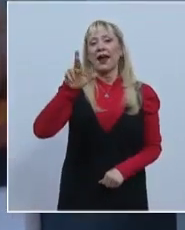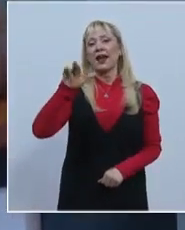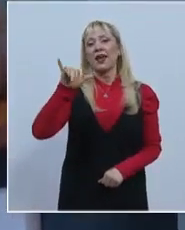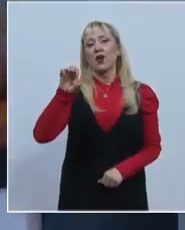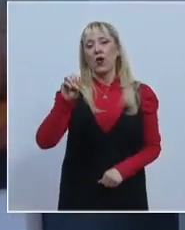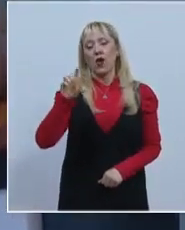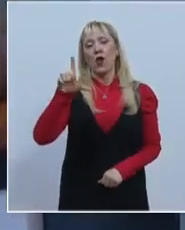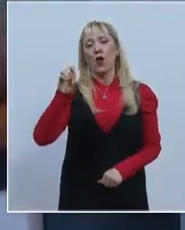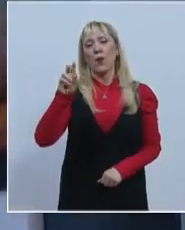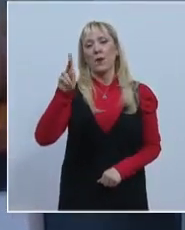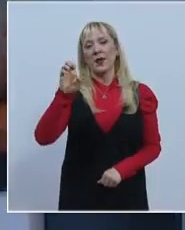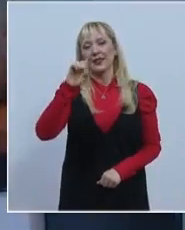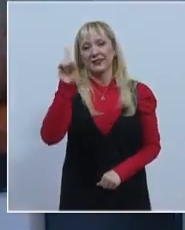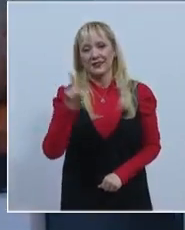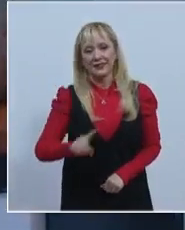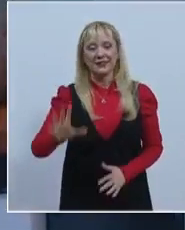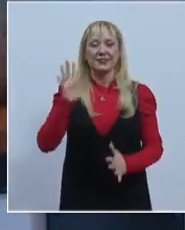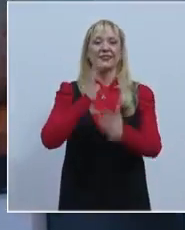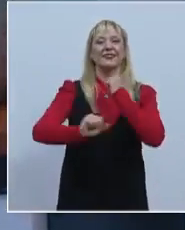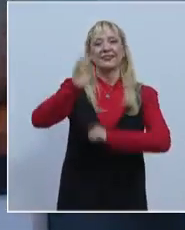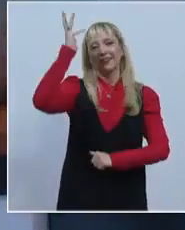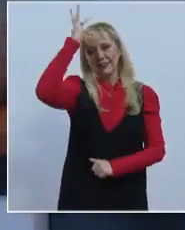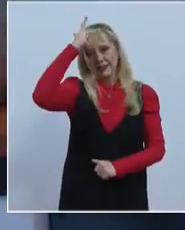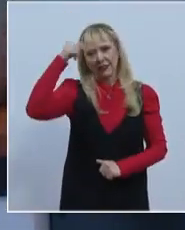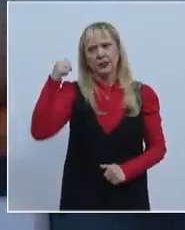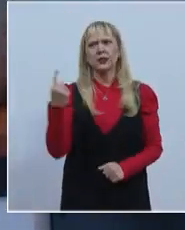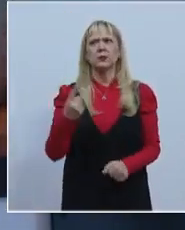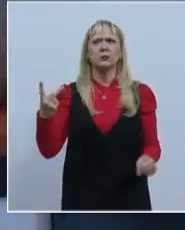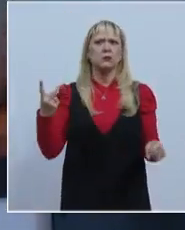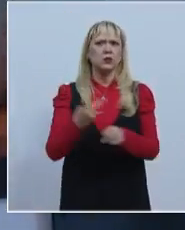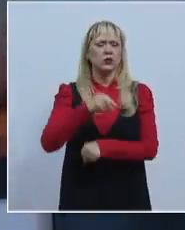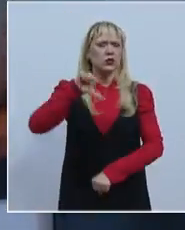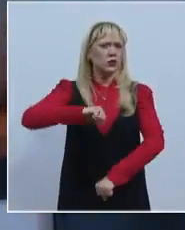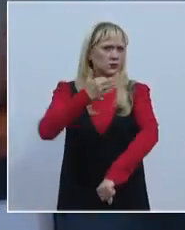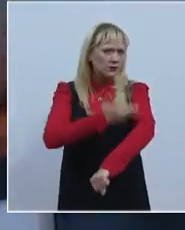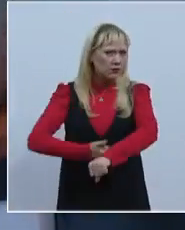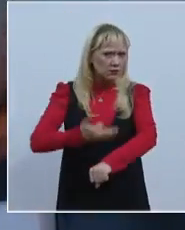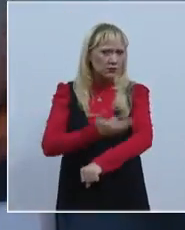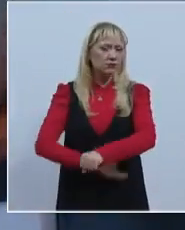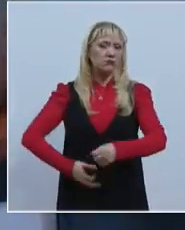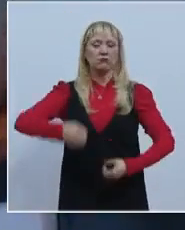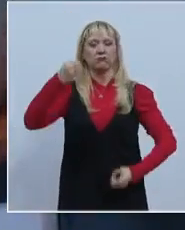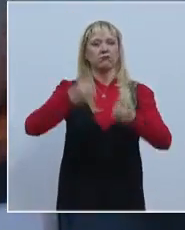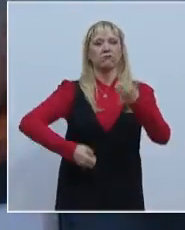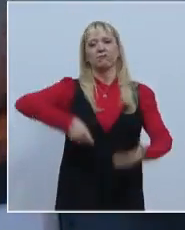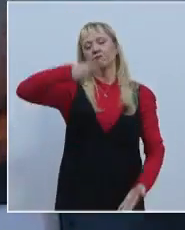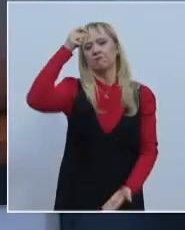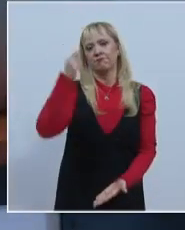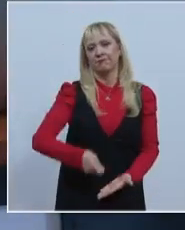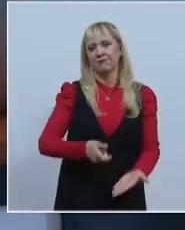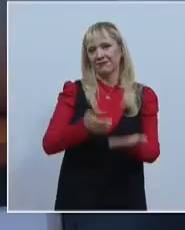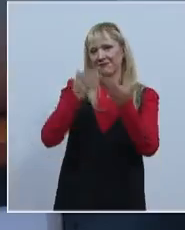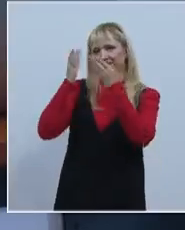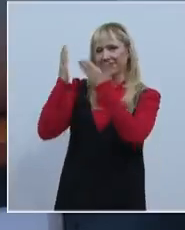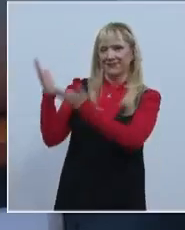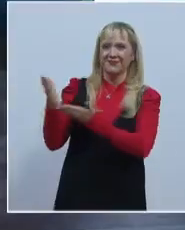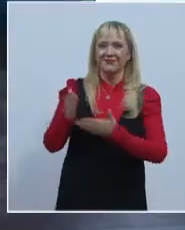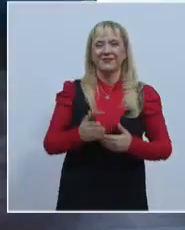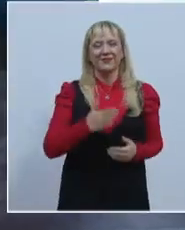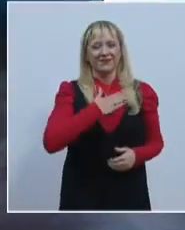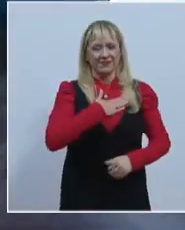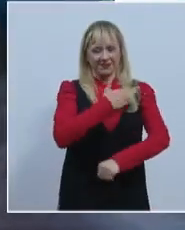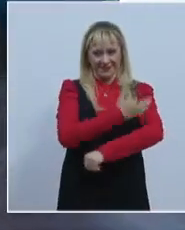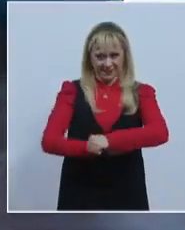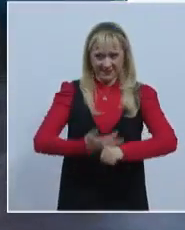Peña, quien ya tiene listo el reporte de lo que se resolvió precisamente esta tarde en la sesión del Pleno. Adelante, Mario, muy